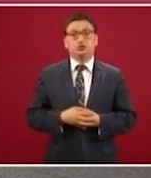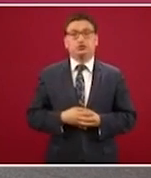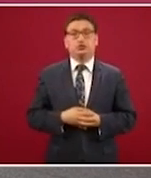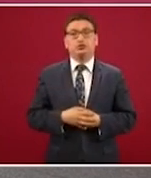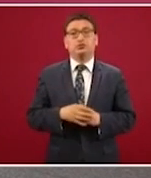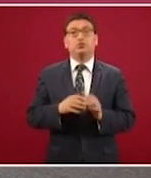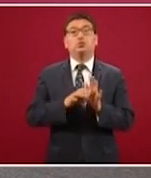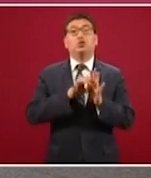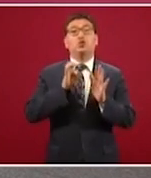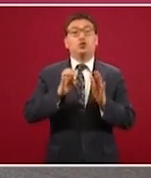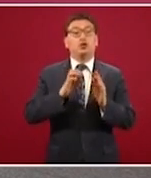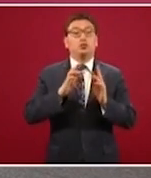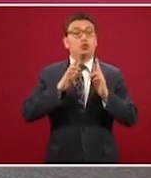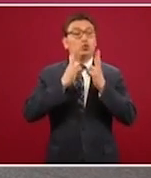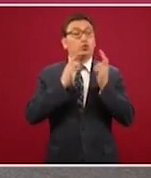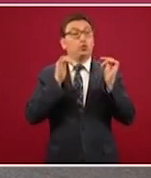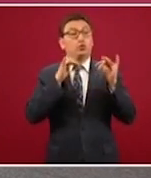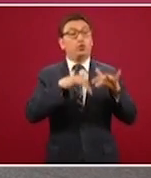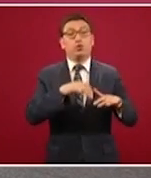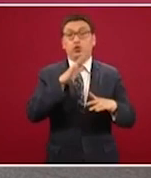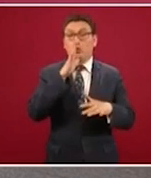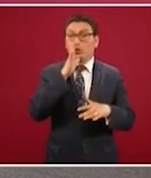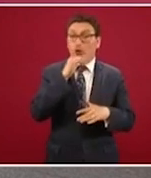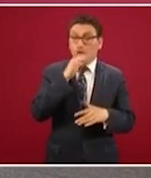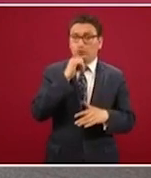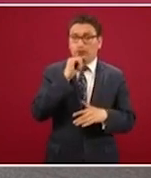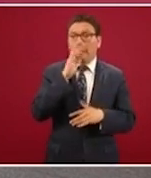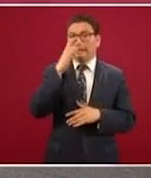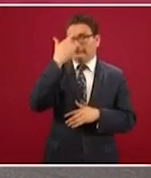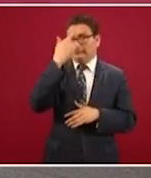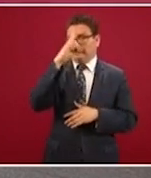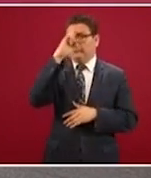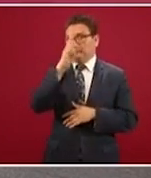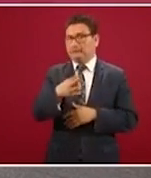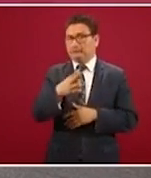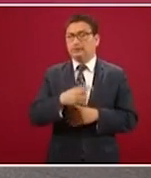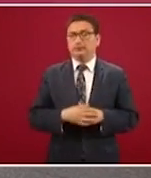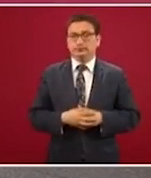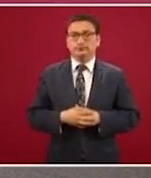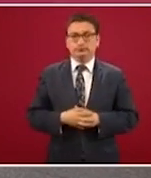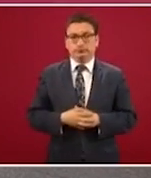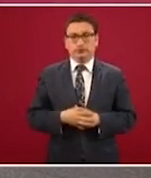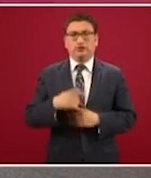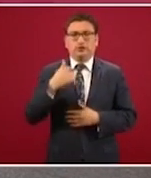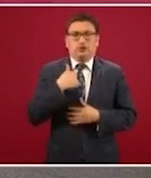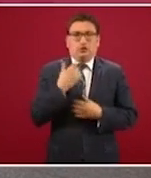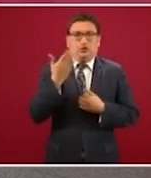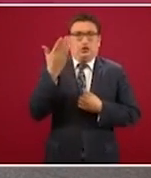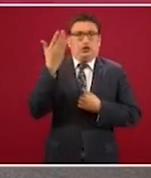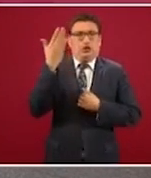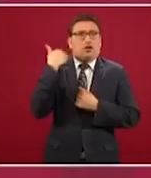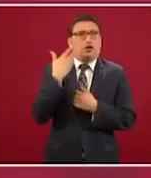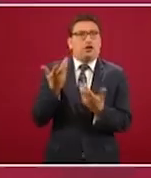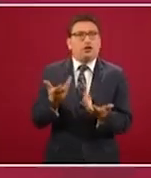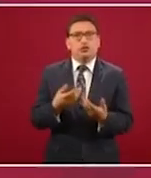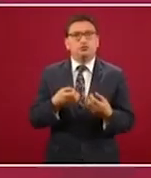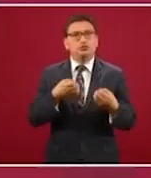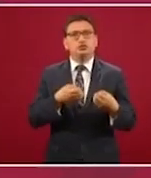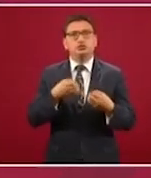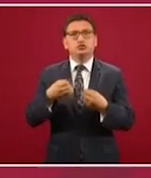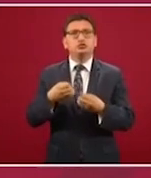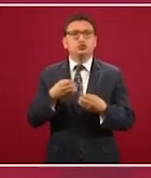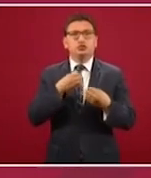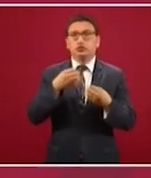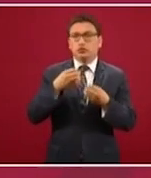se llevaran a cabo reuniones, me acuerdo, y a mí me tocaba ir